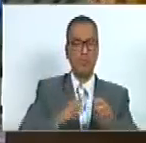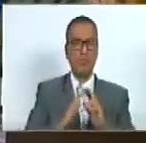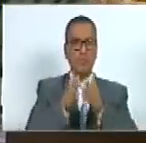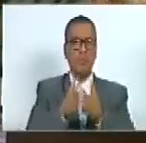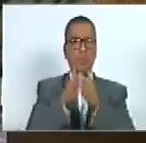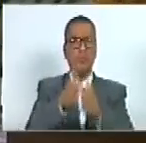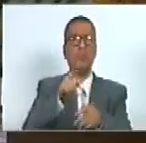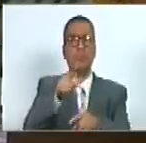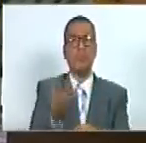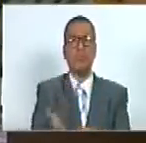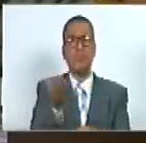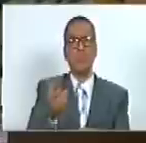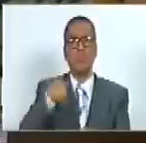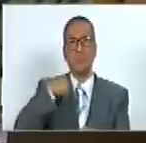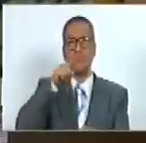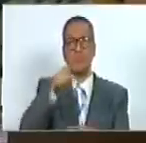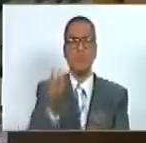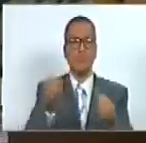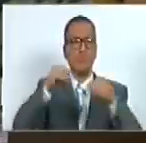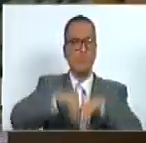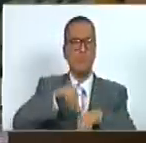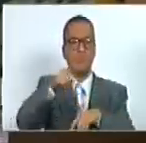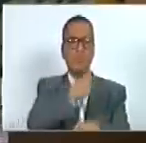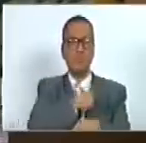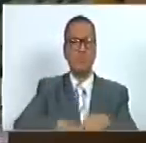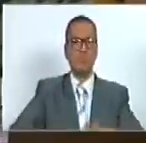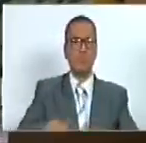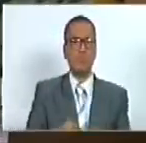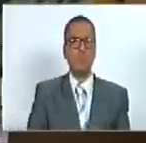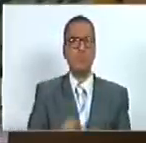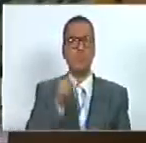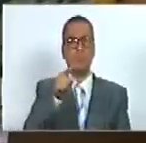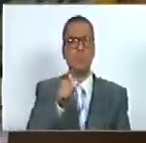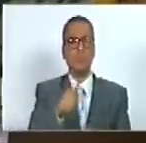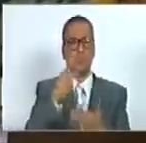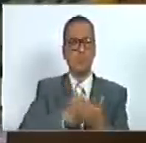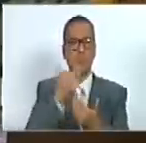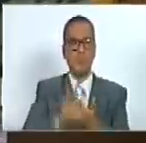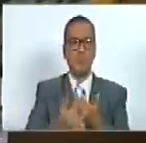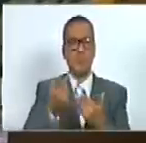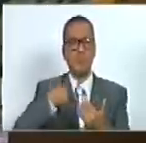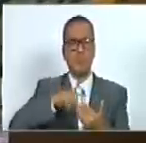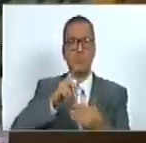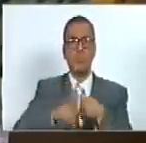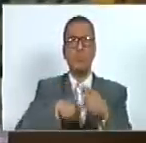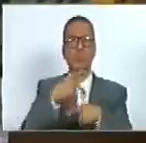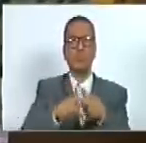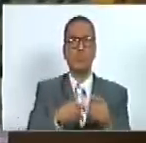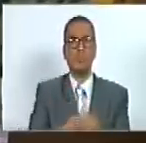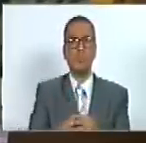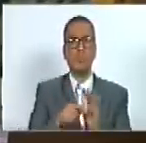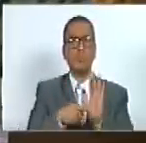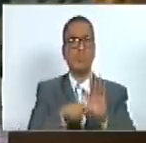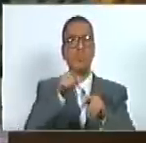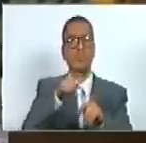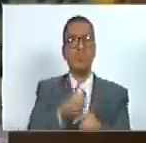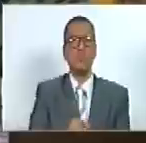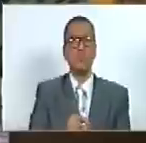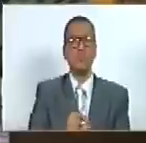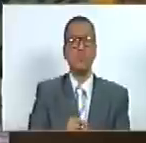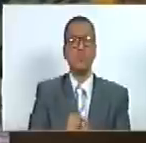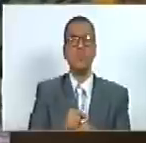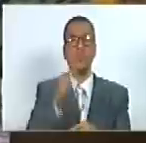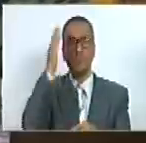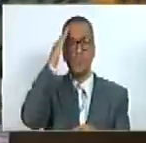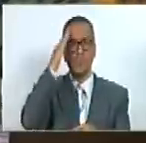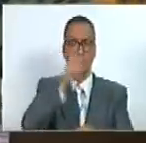eso es importante, creo que con este acuerdo, señor presidente, y el proyecto que posteriormente se va a proponer, vamos a consolidar,